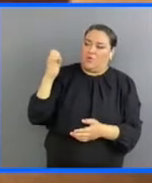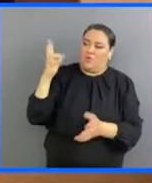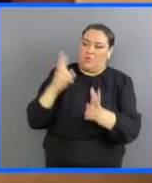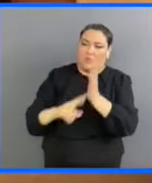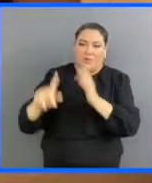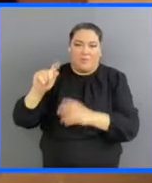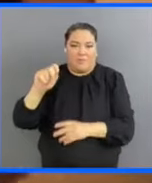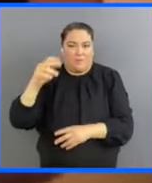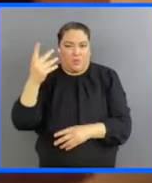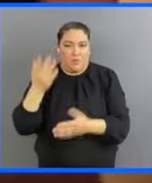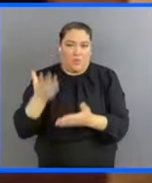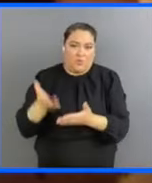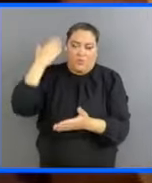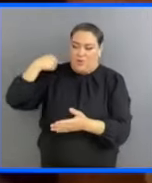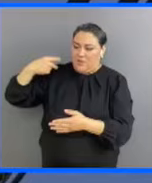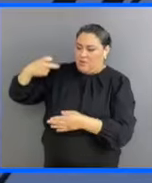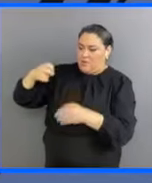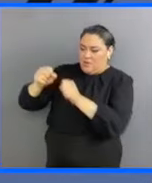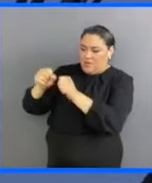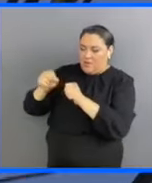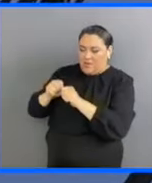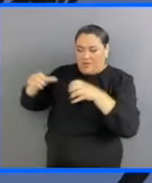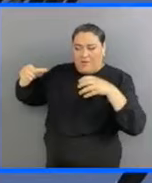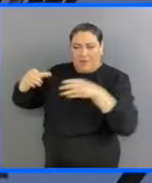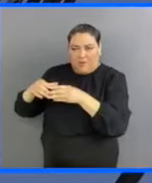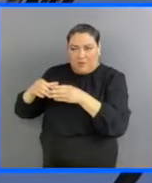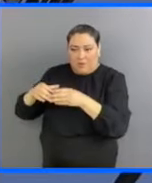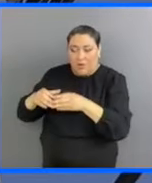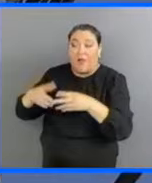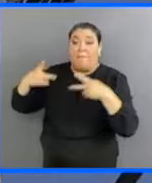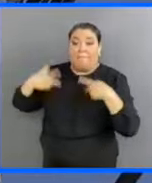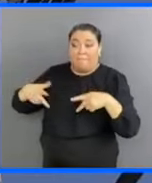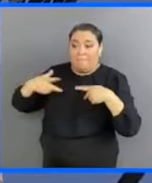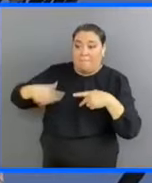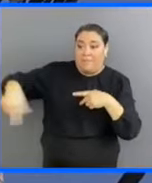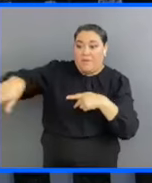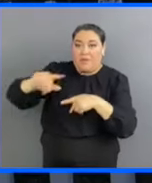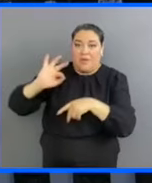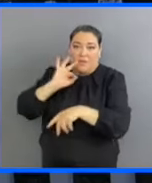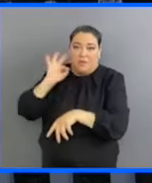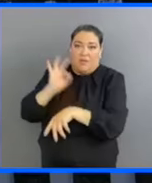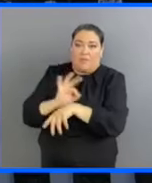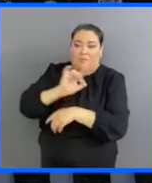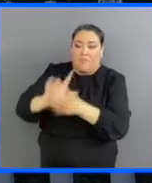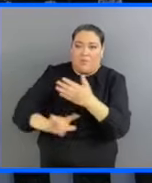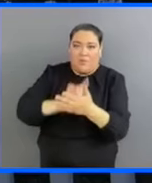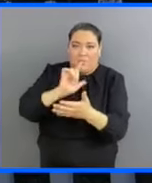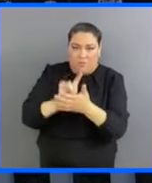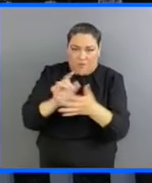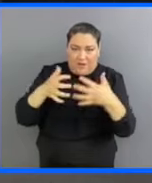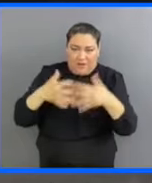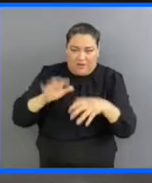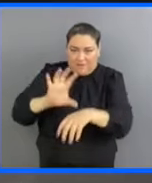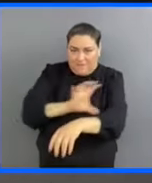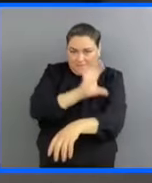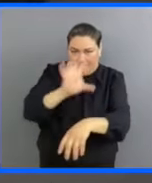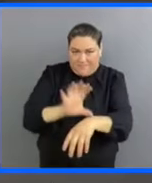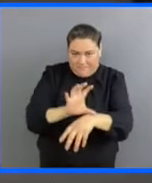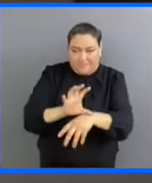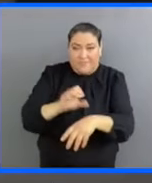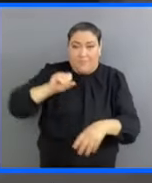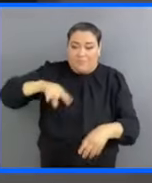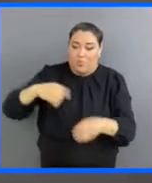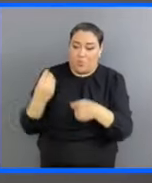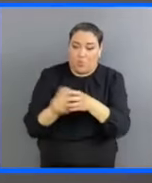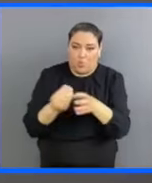extinta segunda sala, por la que amparó a personas contra artículos de la Ley de la Industria Eléctrica. En esa sesión hubo un